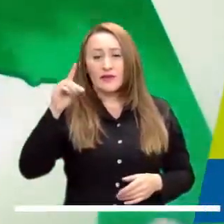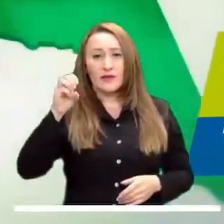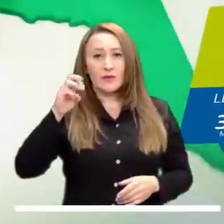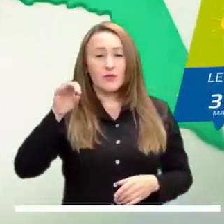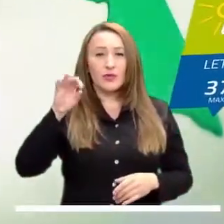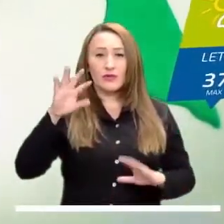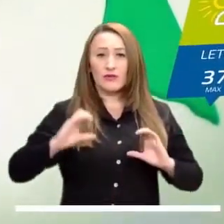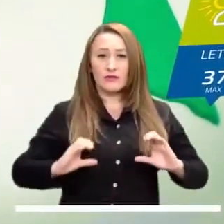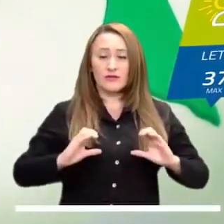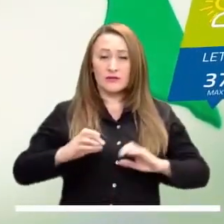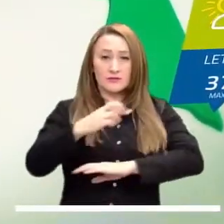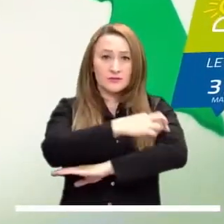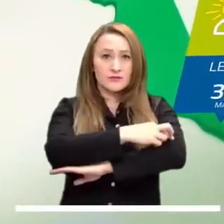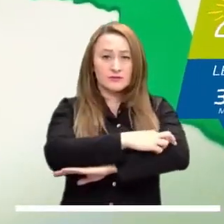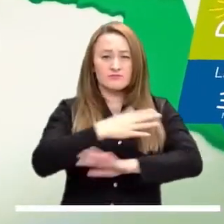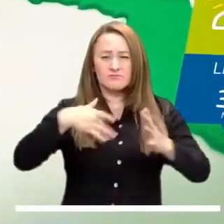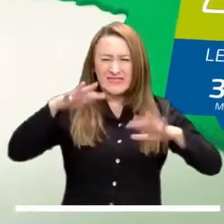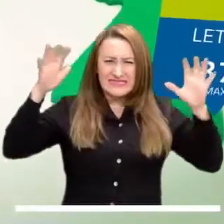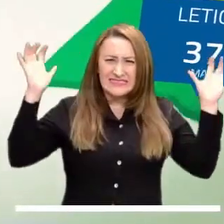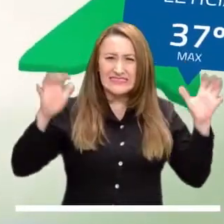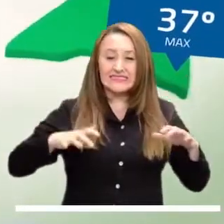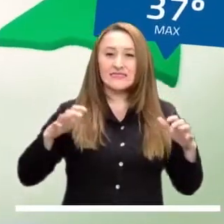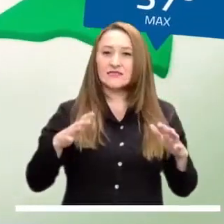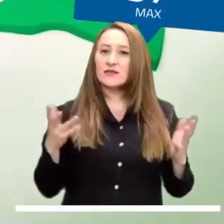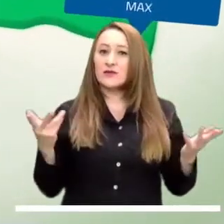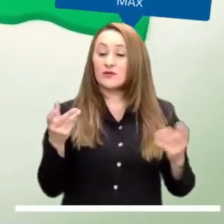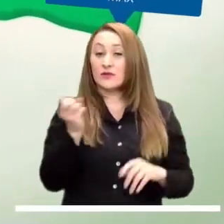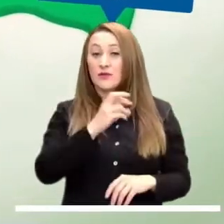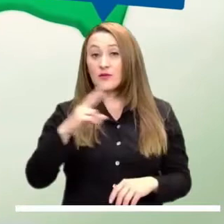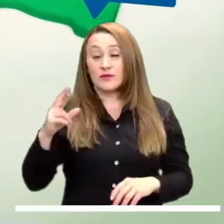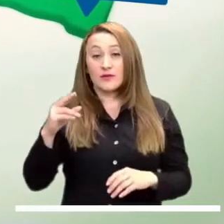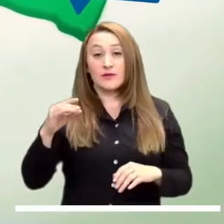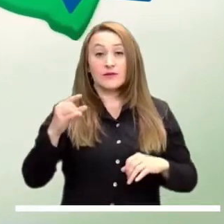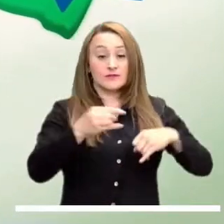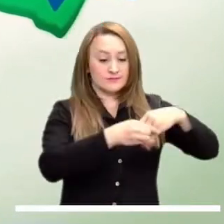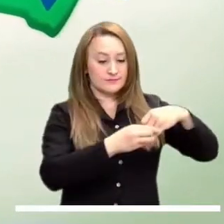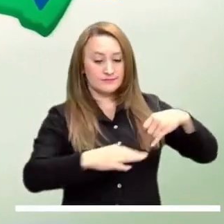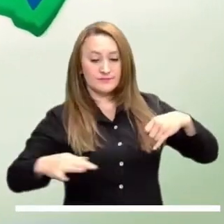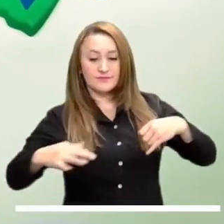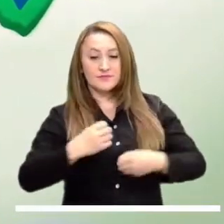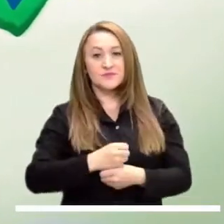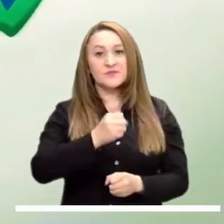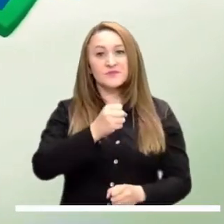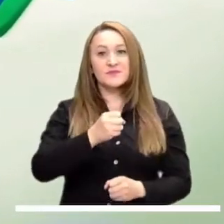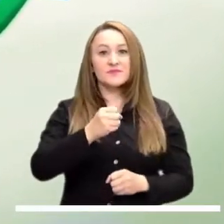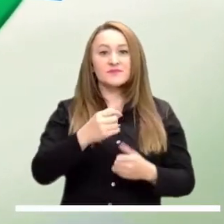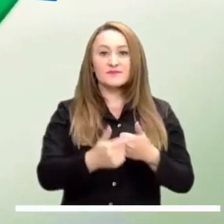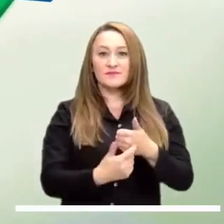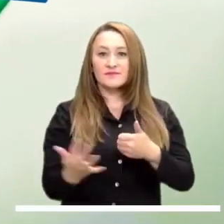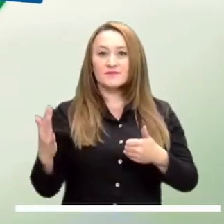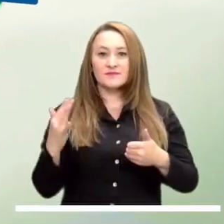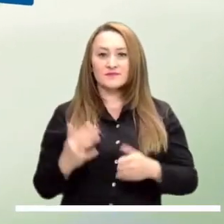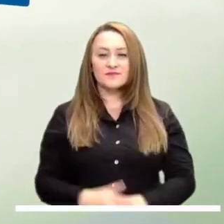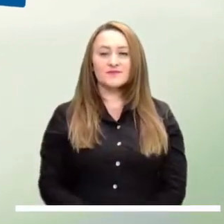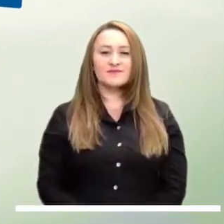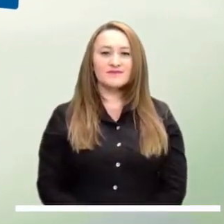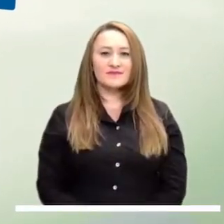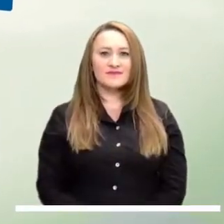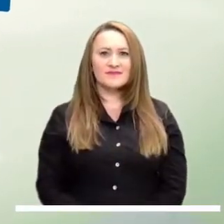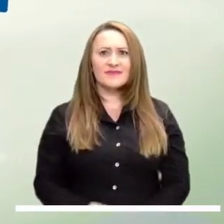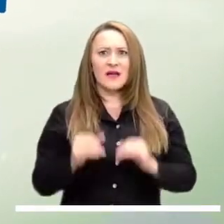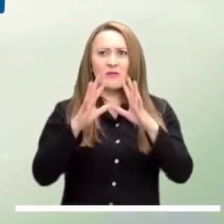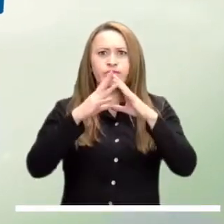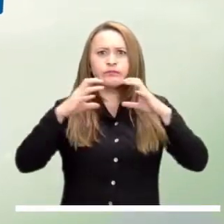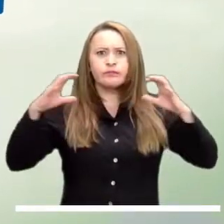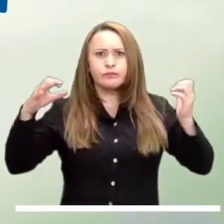En la Amazonía, las precipitaciones menores se calculan en el Piedemonte de Caquetá y Putumayo. Lluvias de mayor intensidad se esperan en el oriente